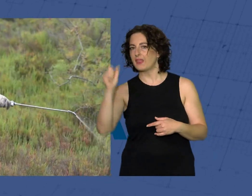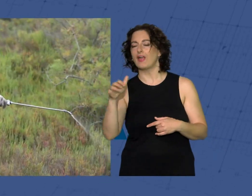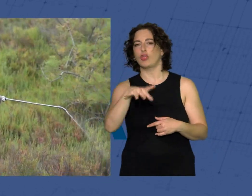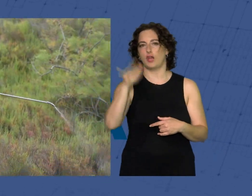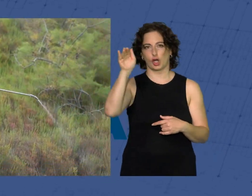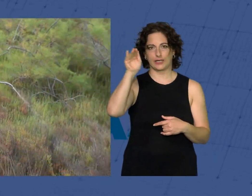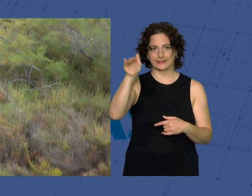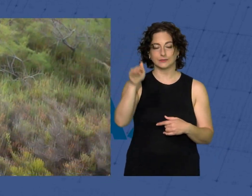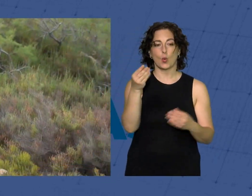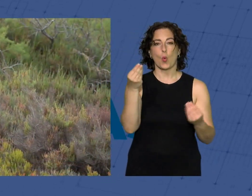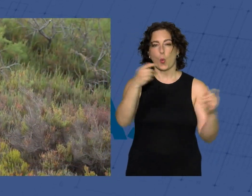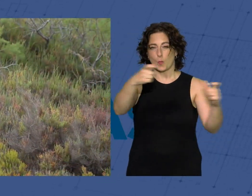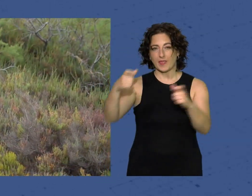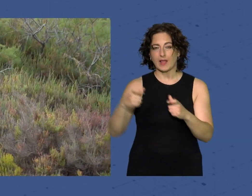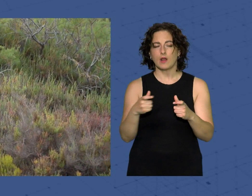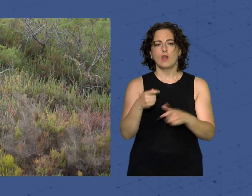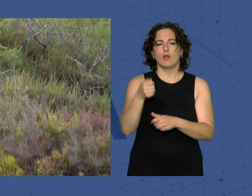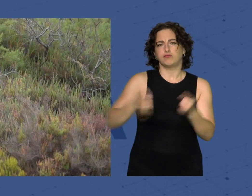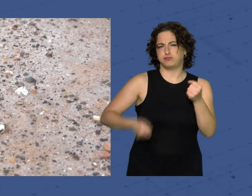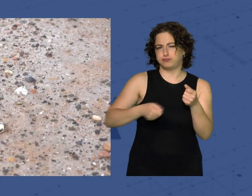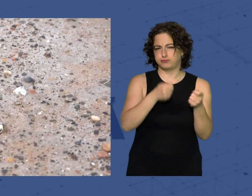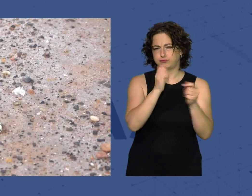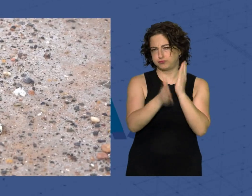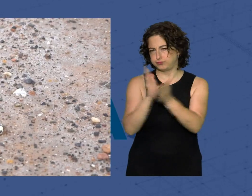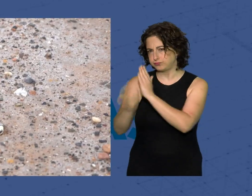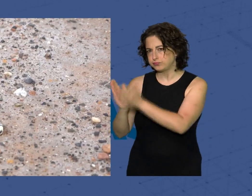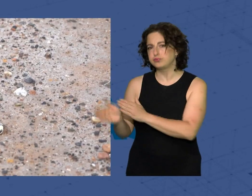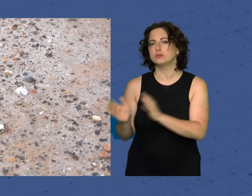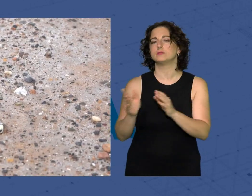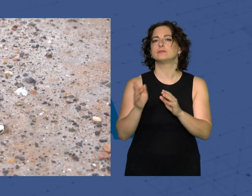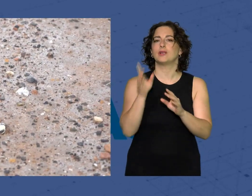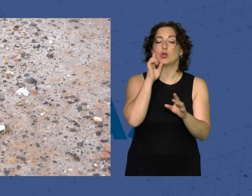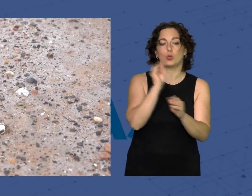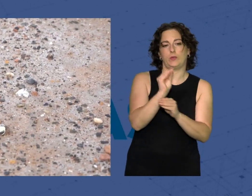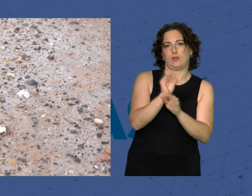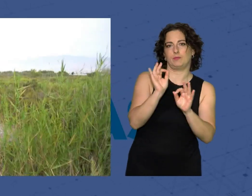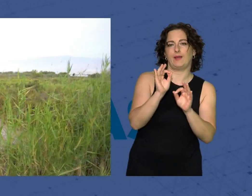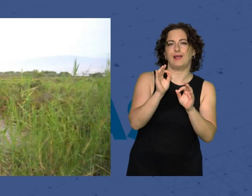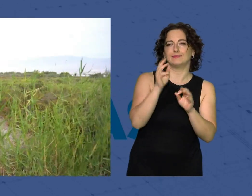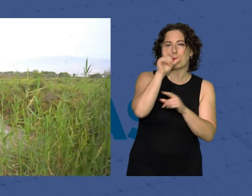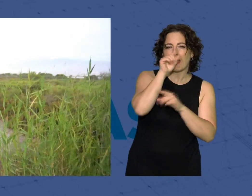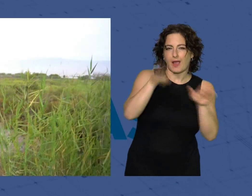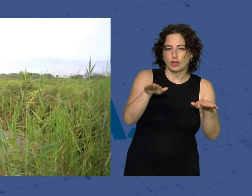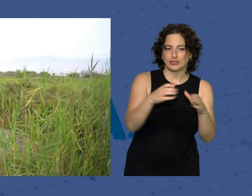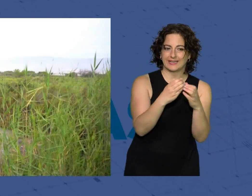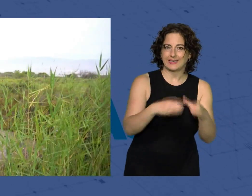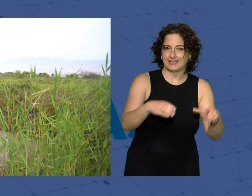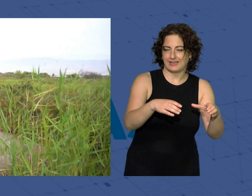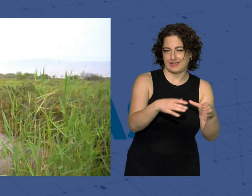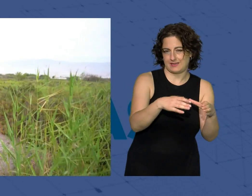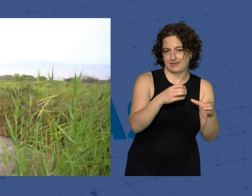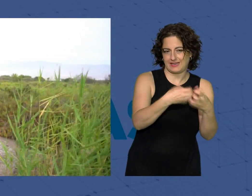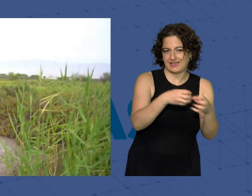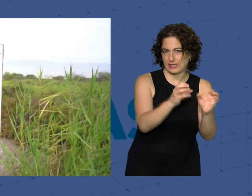humedal en el que se realiza una fumigación continua, pero selectiva, para salvaguardar aves y nidos. Acompañamos a los